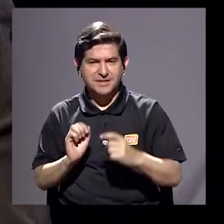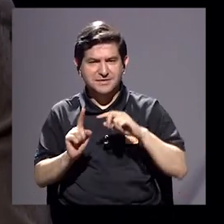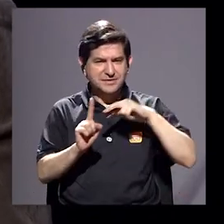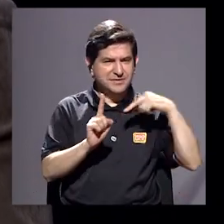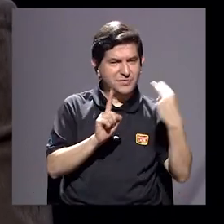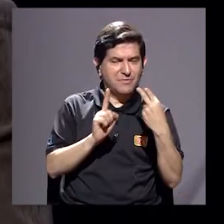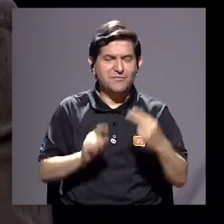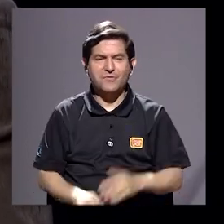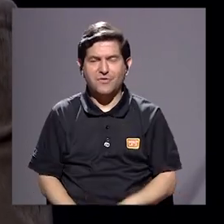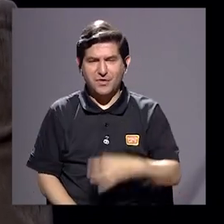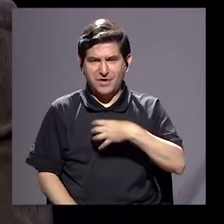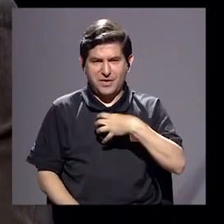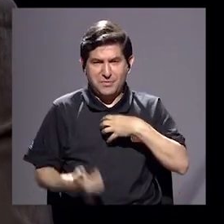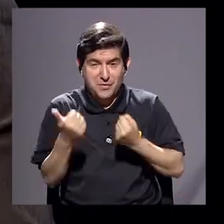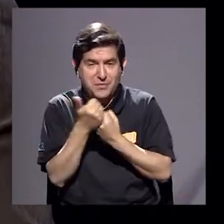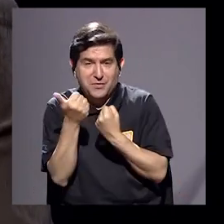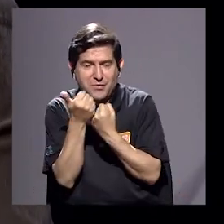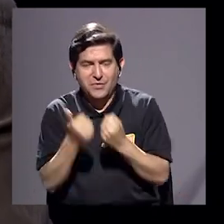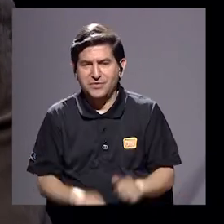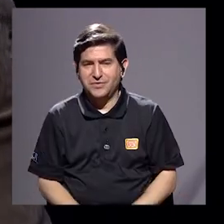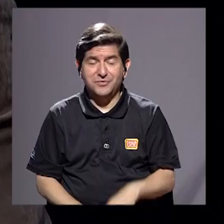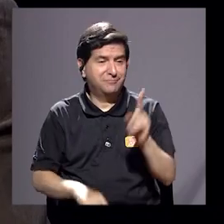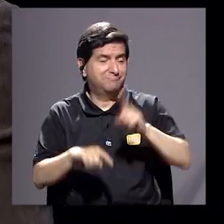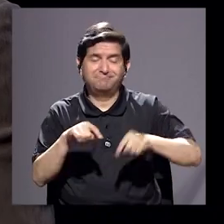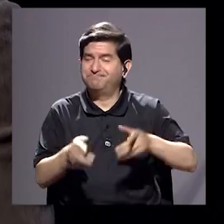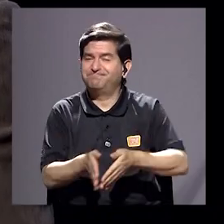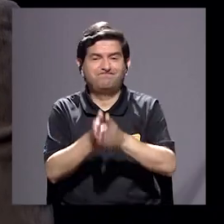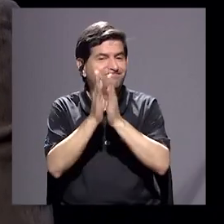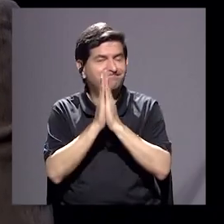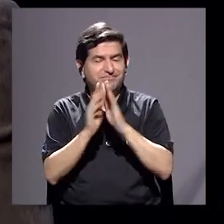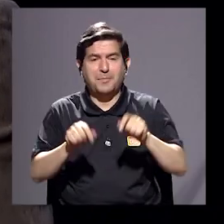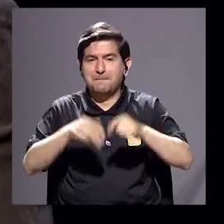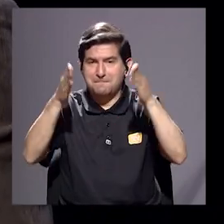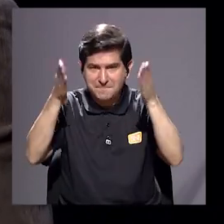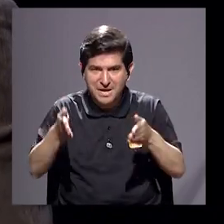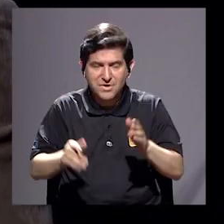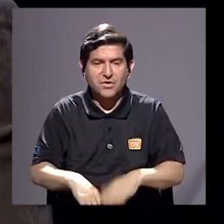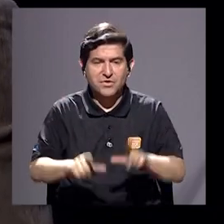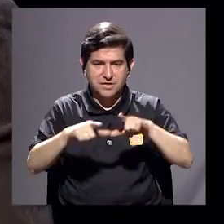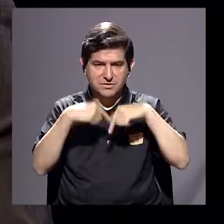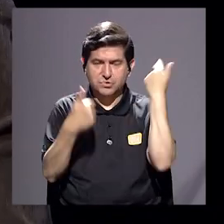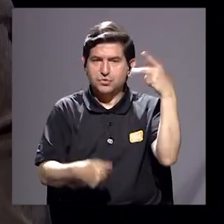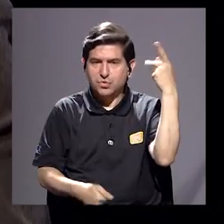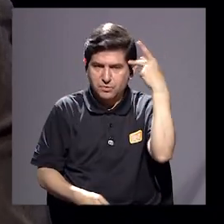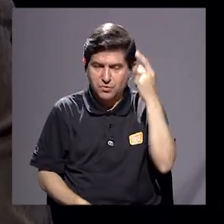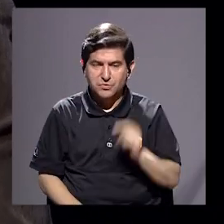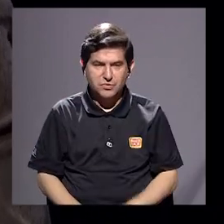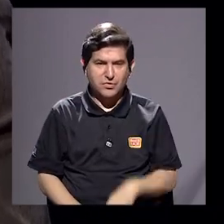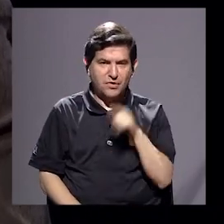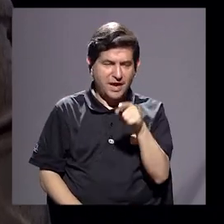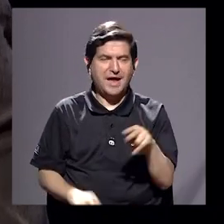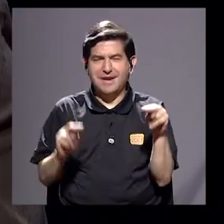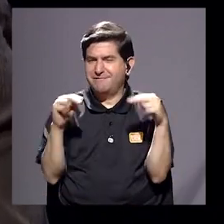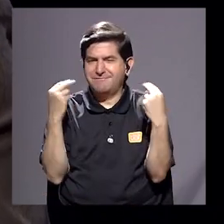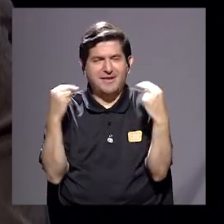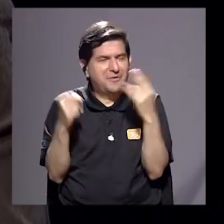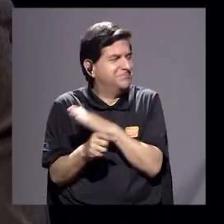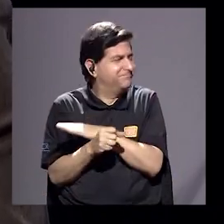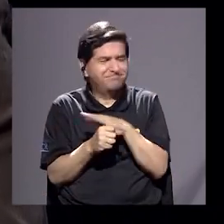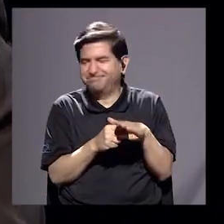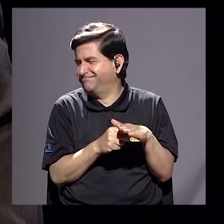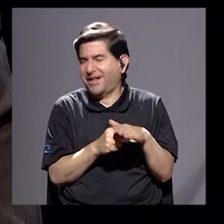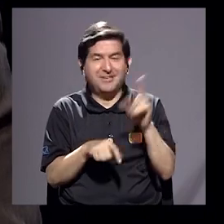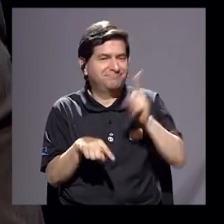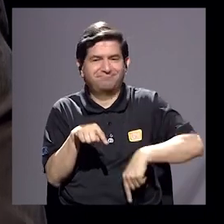parcializado de lo que está ocurriendo o sea yo no creo que no podemos pedirle a un periodista de fracción política que sea objetivo y neutral completamente